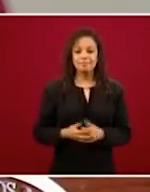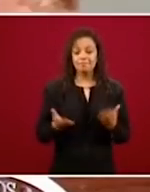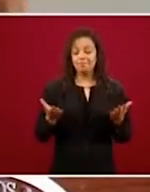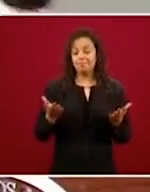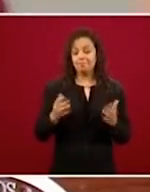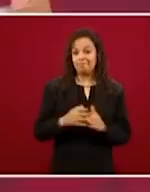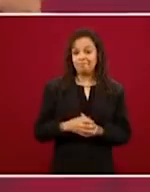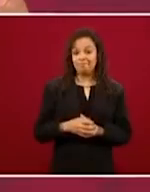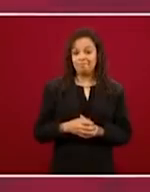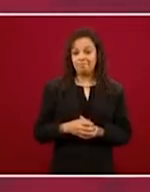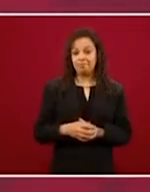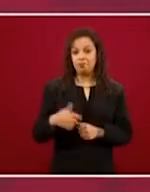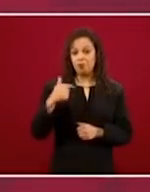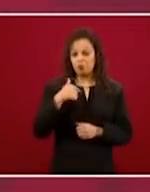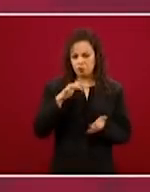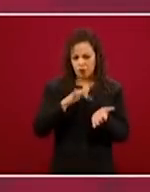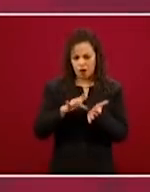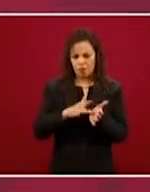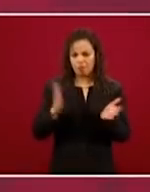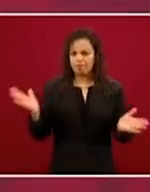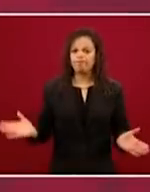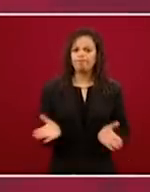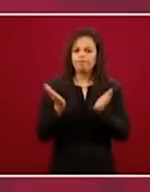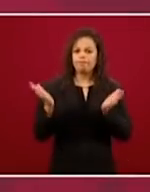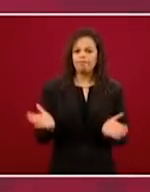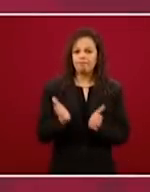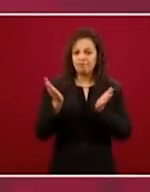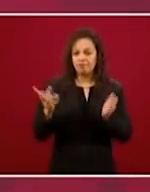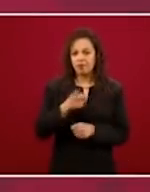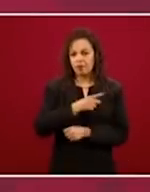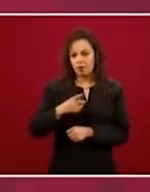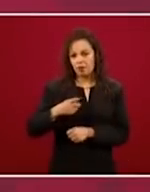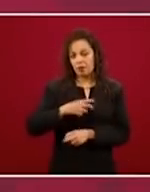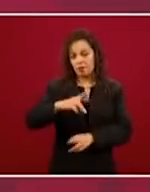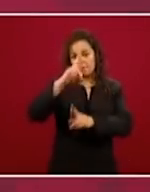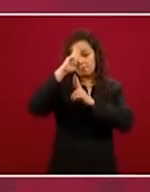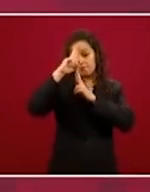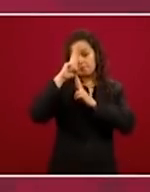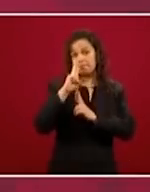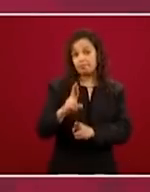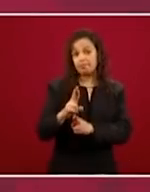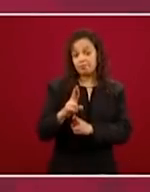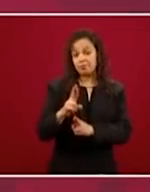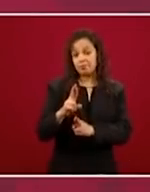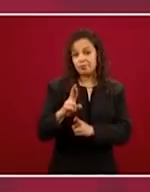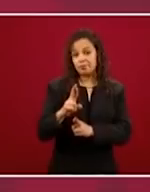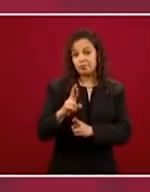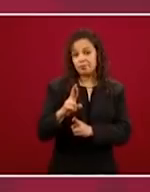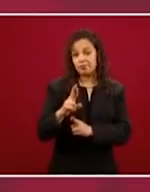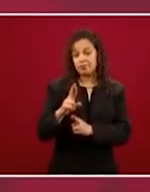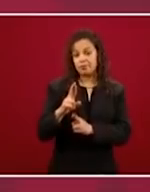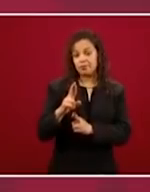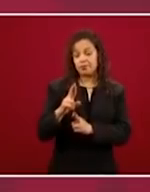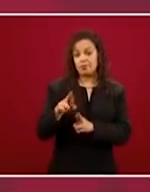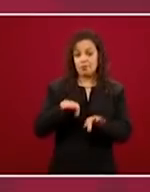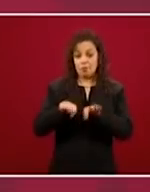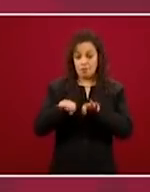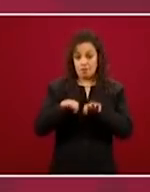yo promoví el que se respetará que la mitad de